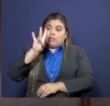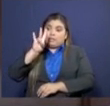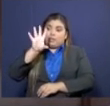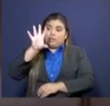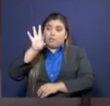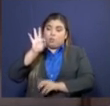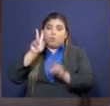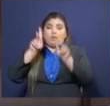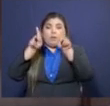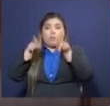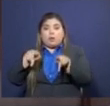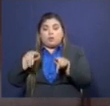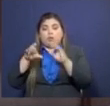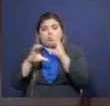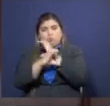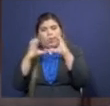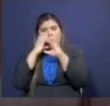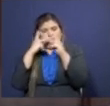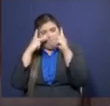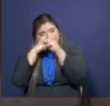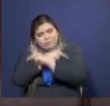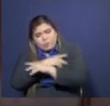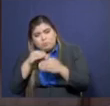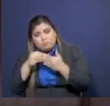979 pacientes.